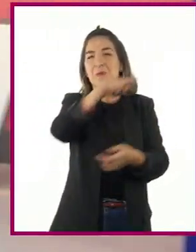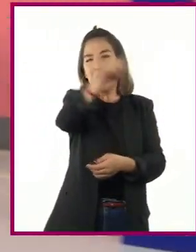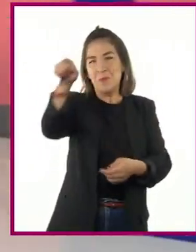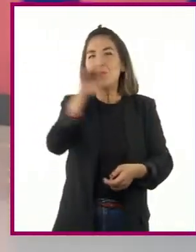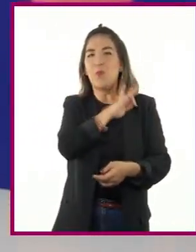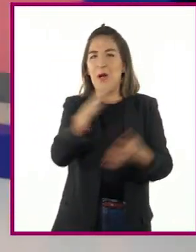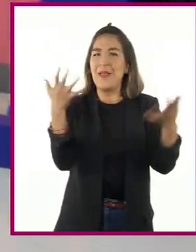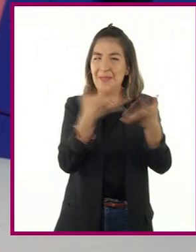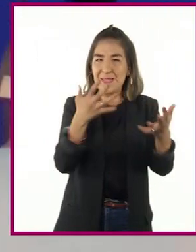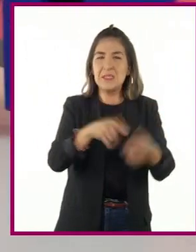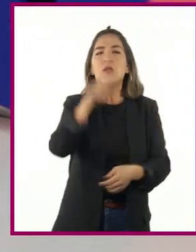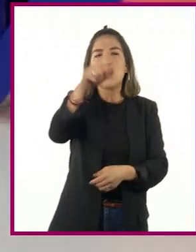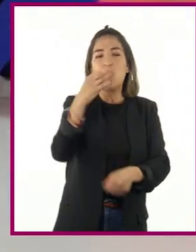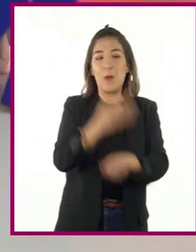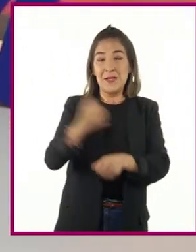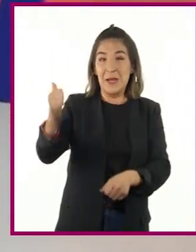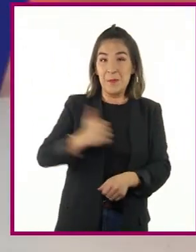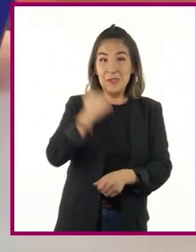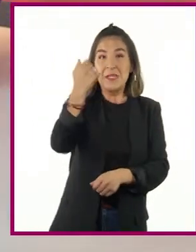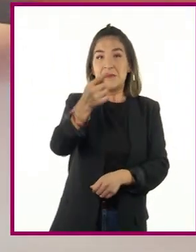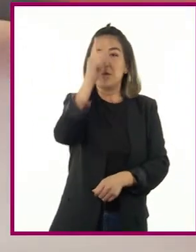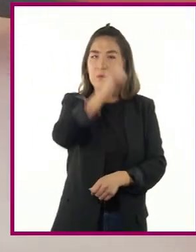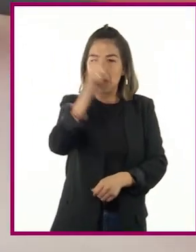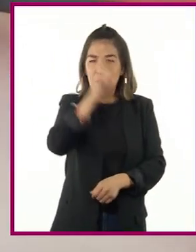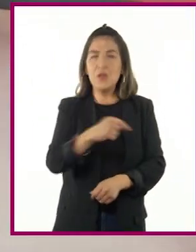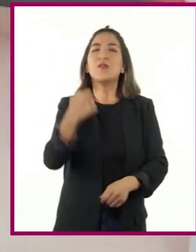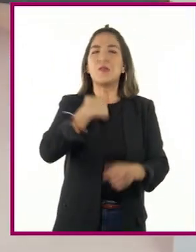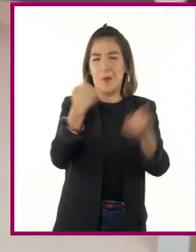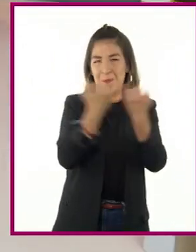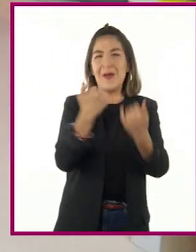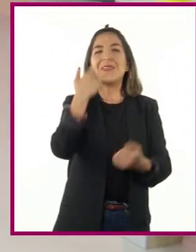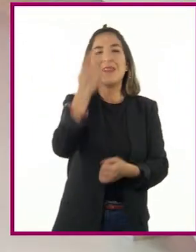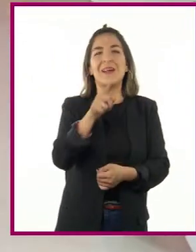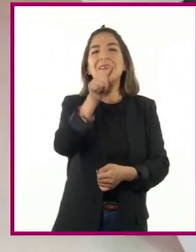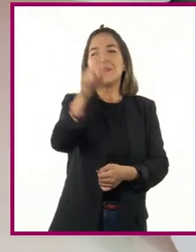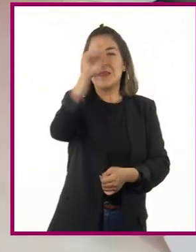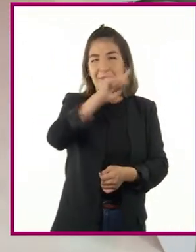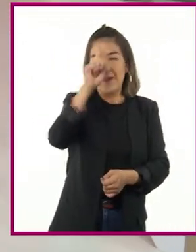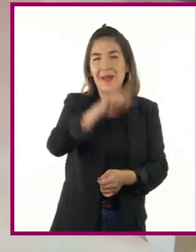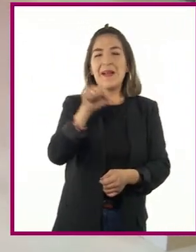Y sabes, aprovechando las recomendaciones, yo también quiero recomendarles la